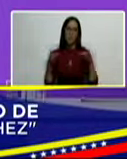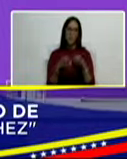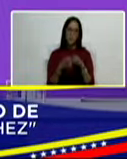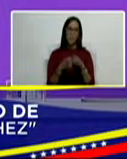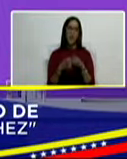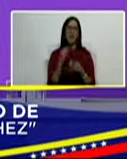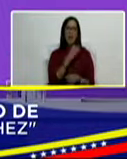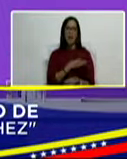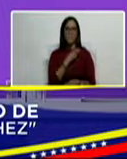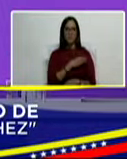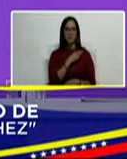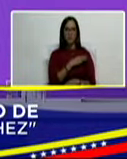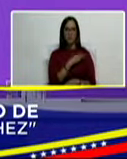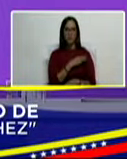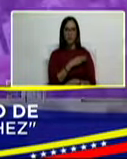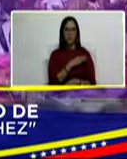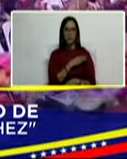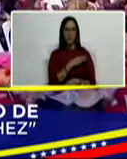gran misión